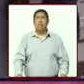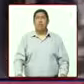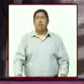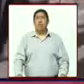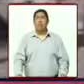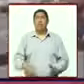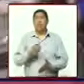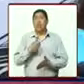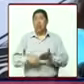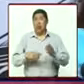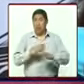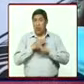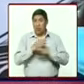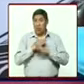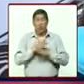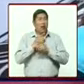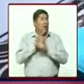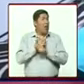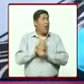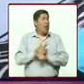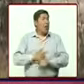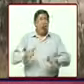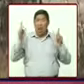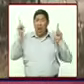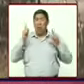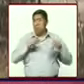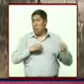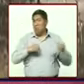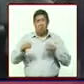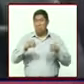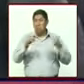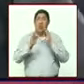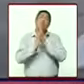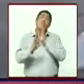Lo que ha evitado que exista un libre tránsito de los buses.